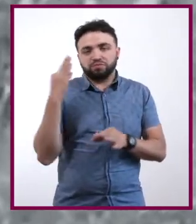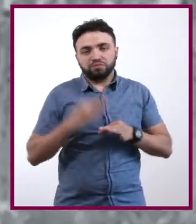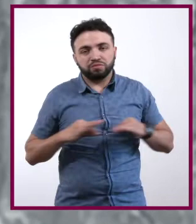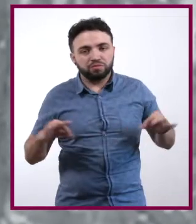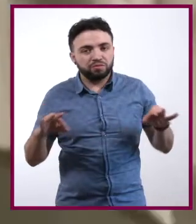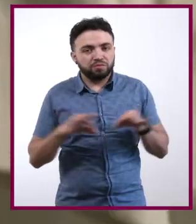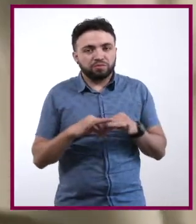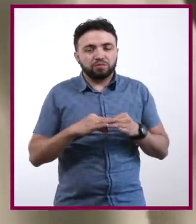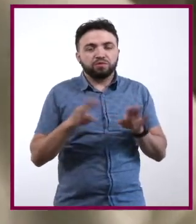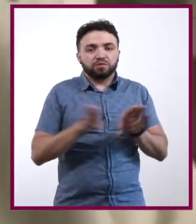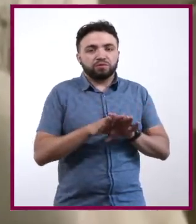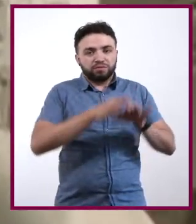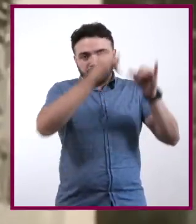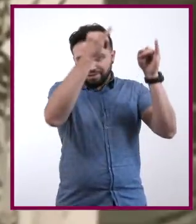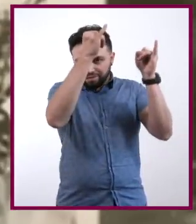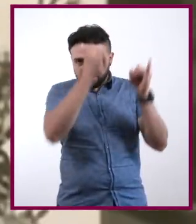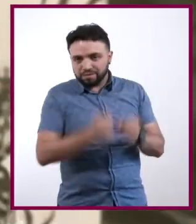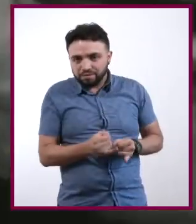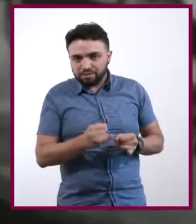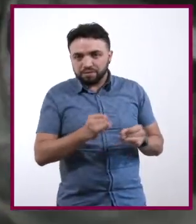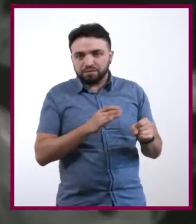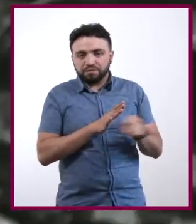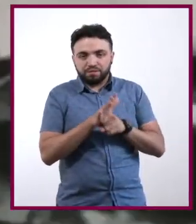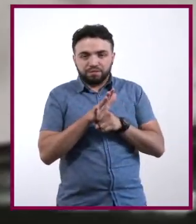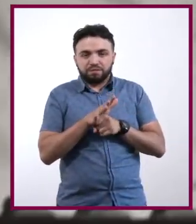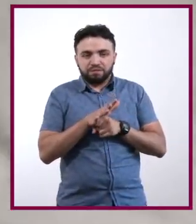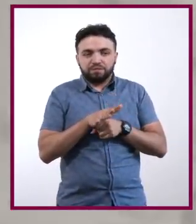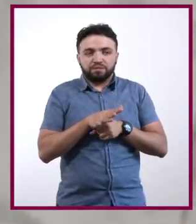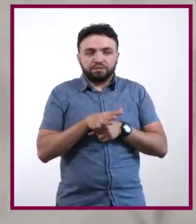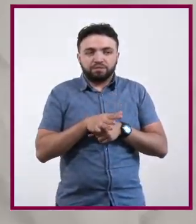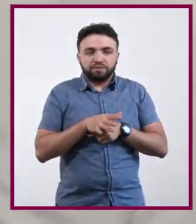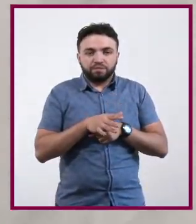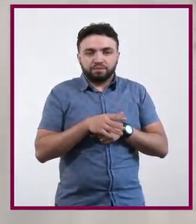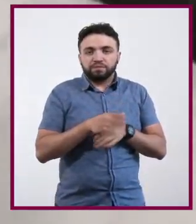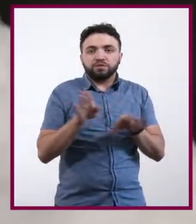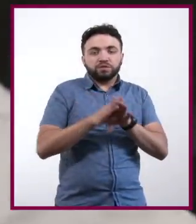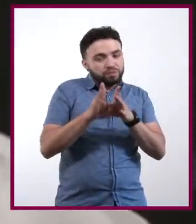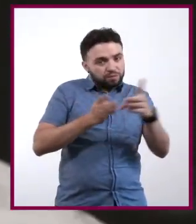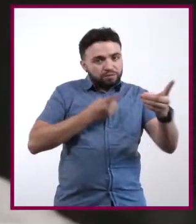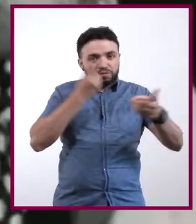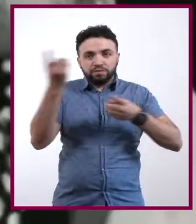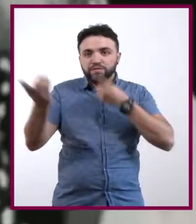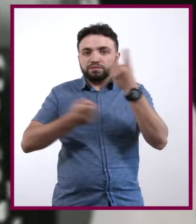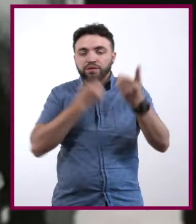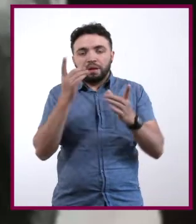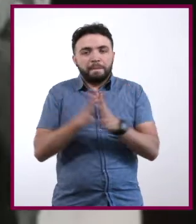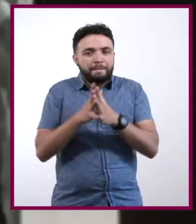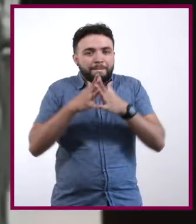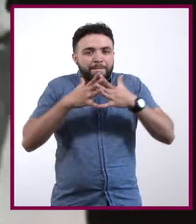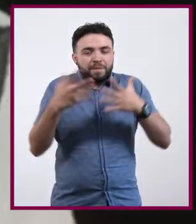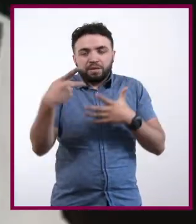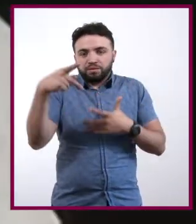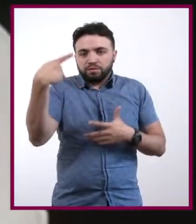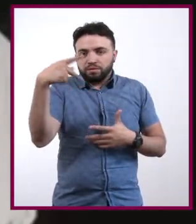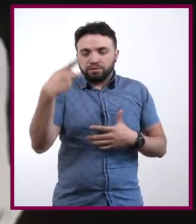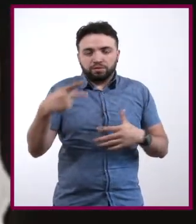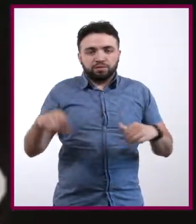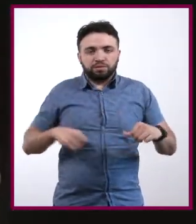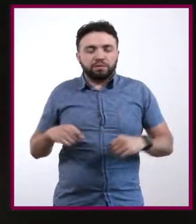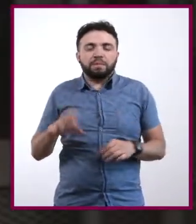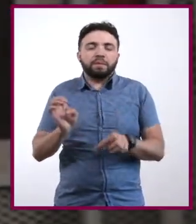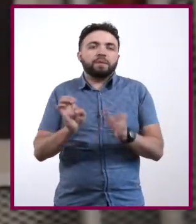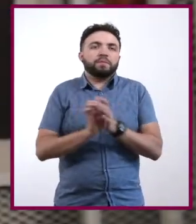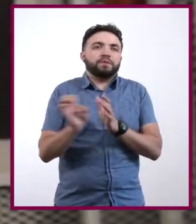importantes que definen en gran medida una difusión muy amplia de su obra. Por ejemplo, me